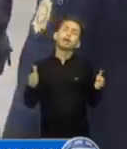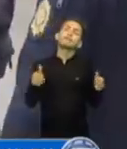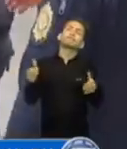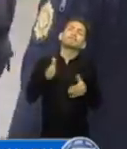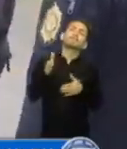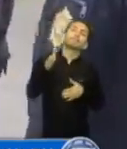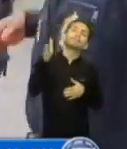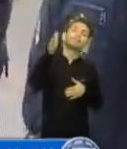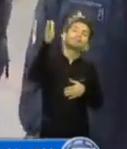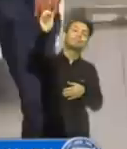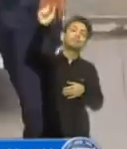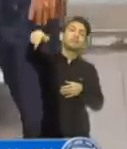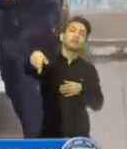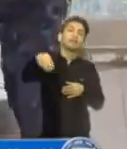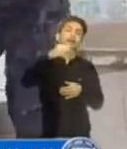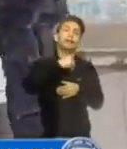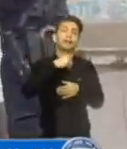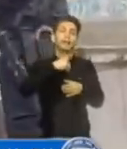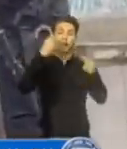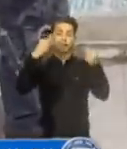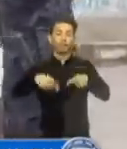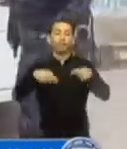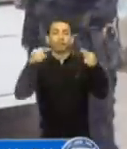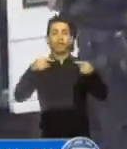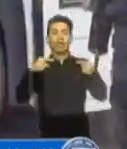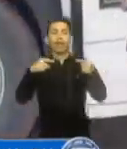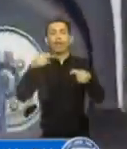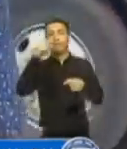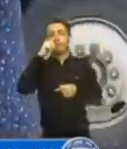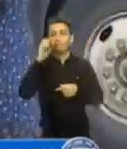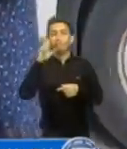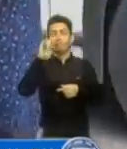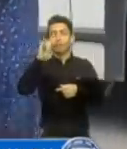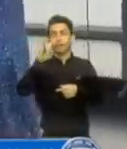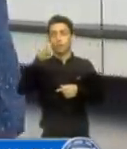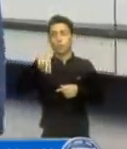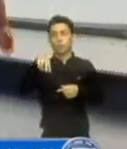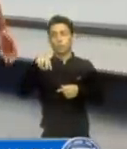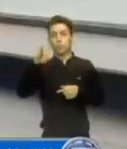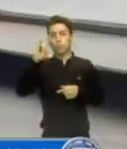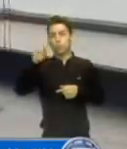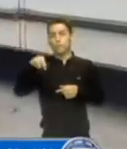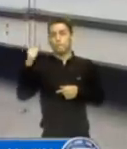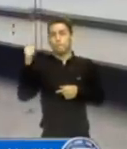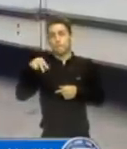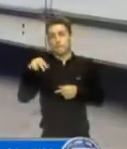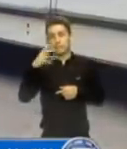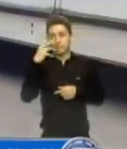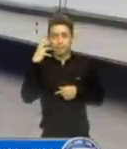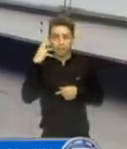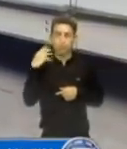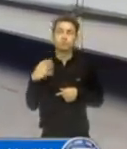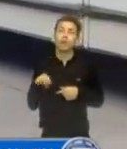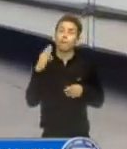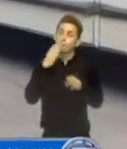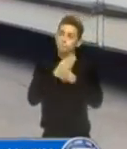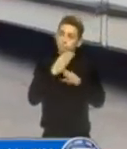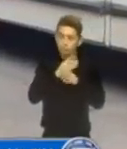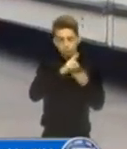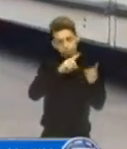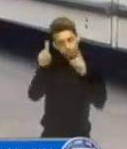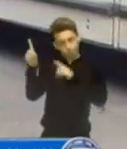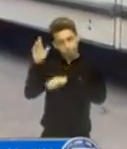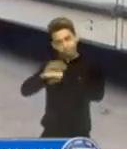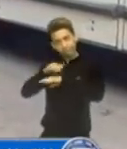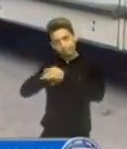frontera de Tecumán, San Marcos, en busca del sueño americano. El bus fue remitido rápidamente a la subestación policial